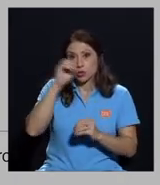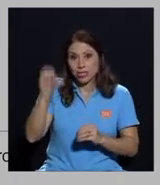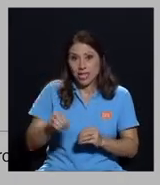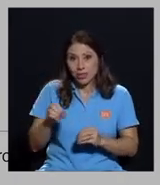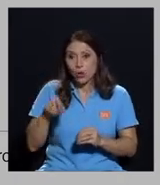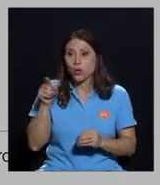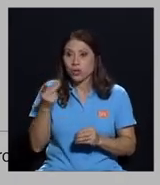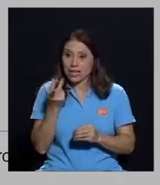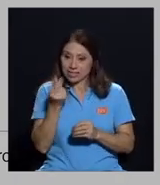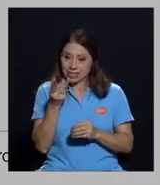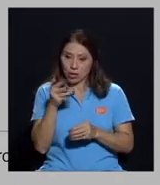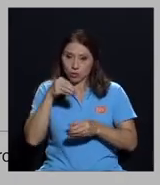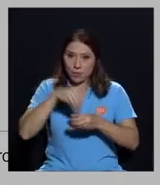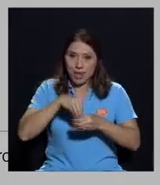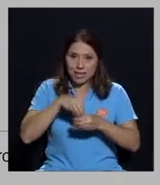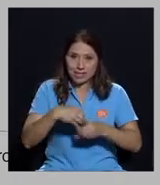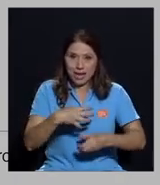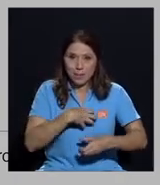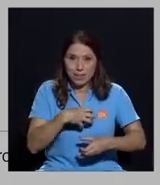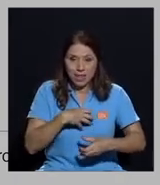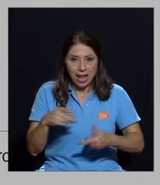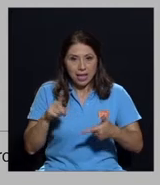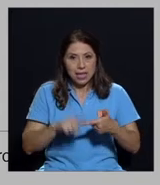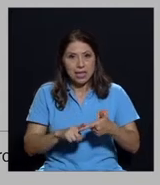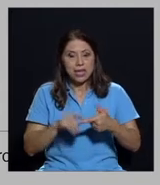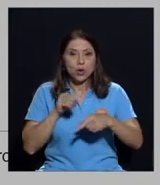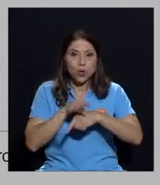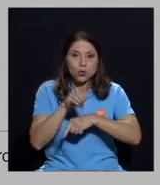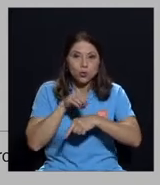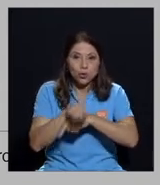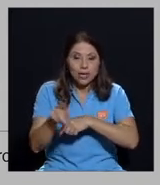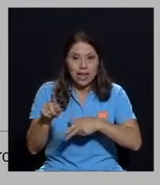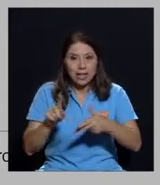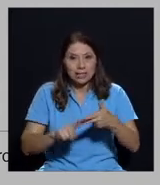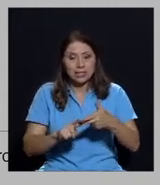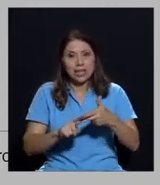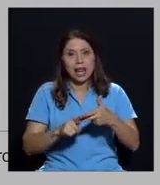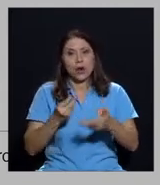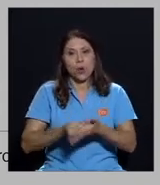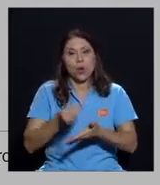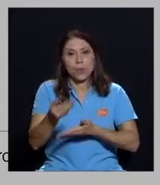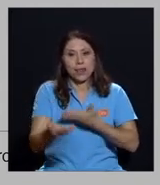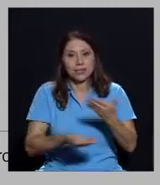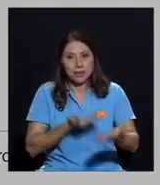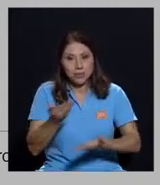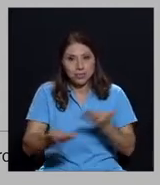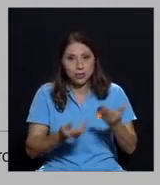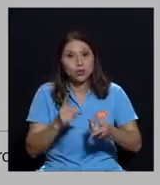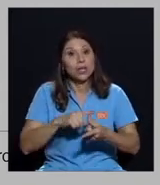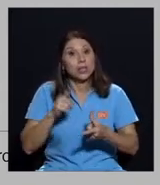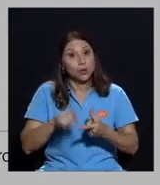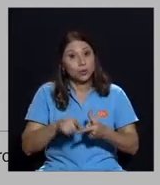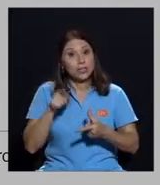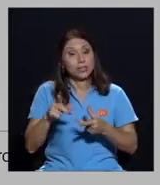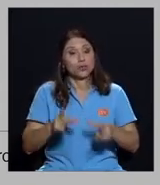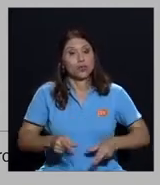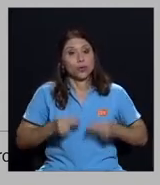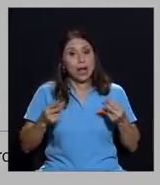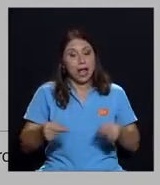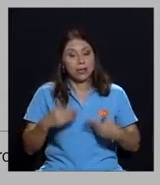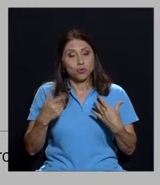capital y las consultorías y la compra de servicios se enfrenta un gasto rígido